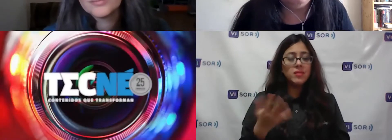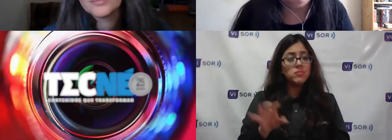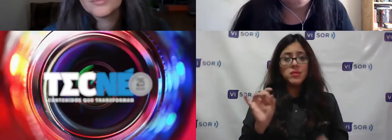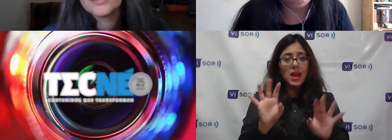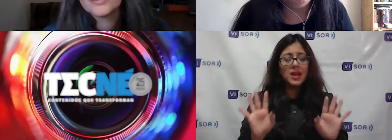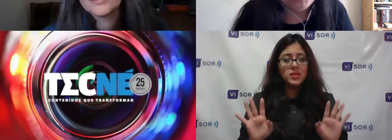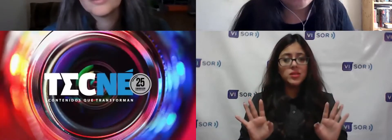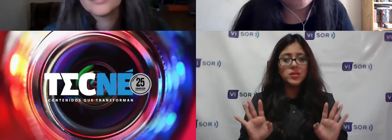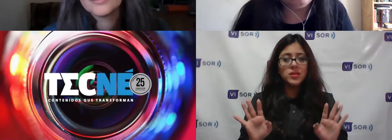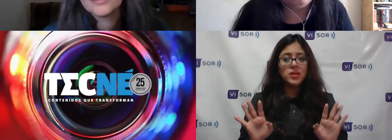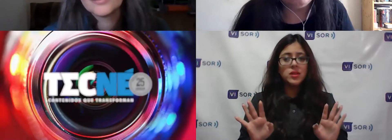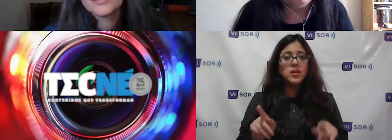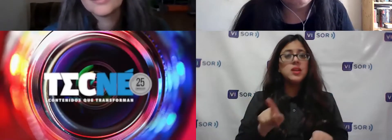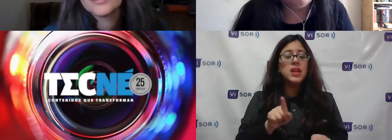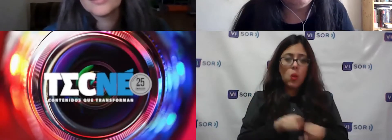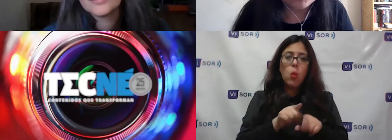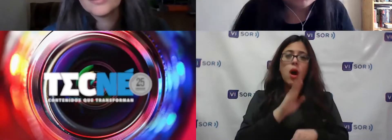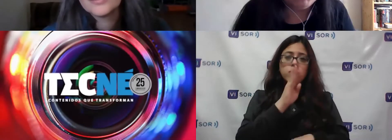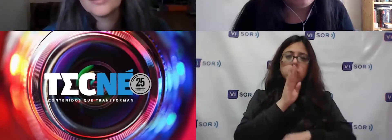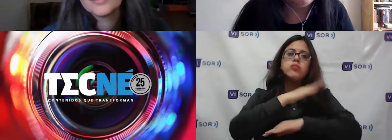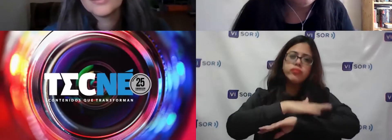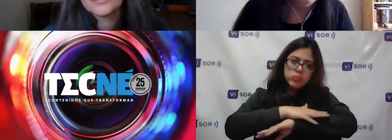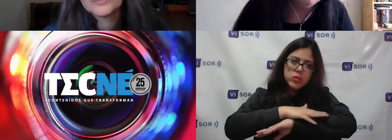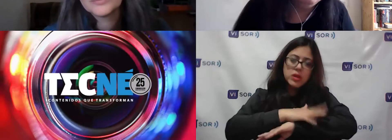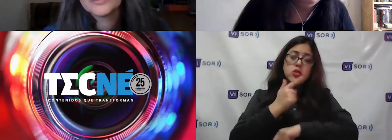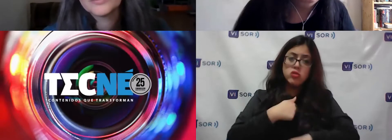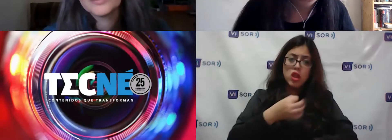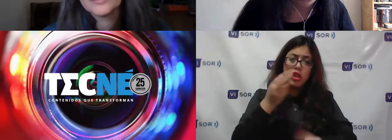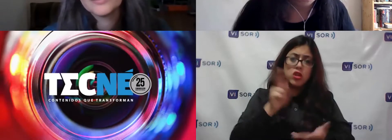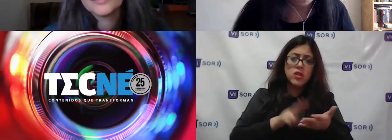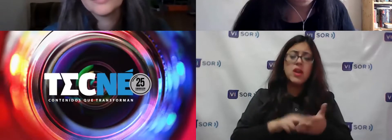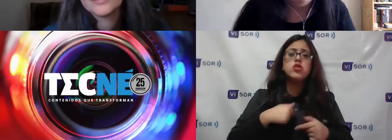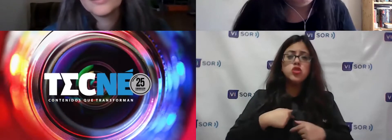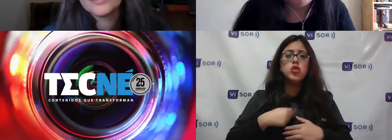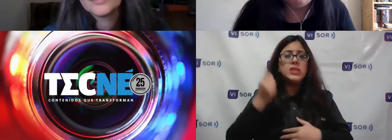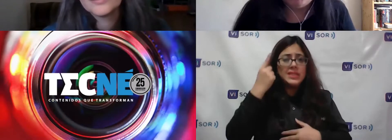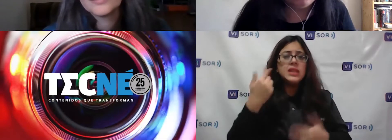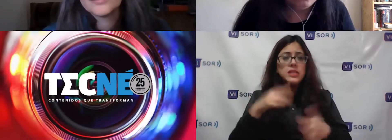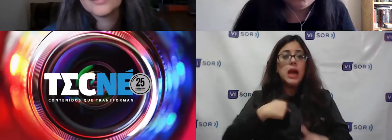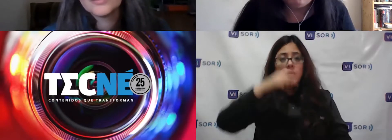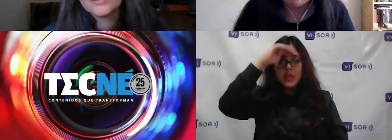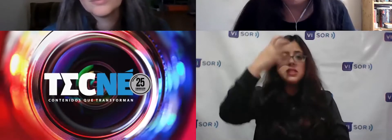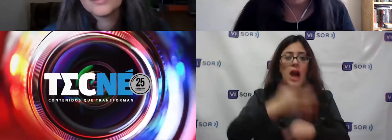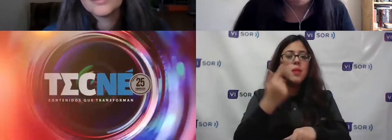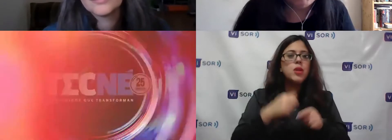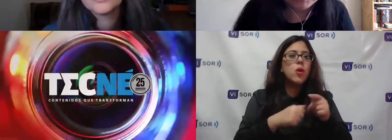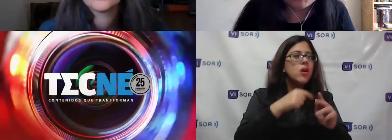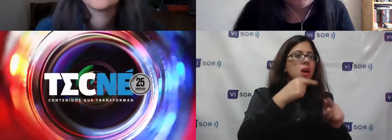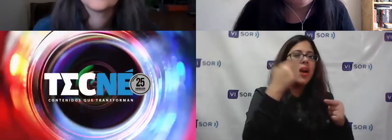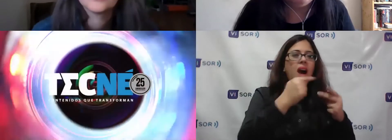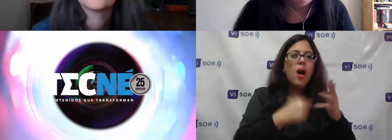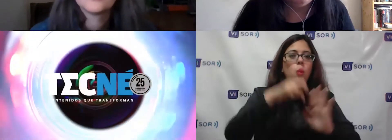ser muy humilde que lo digo sinceramente yo sé que tengo experiencia y todo pero cada proyecto es nuevo capitán